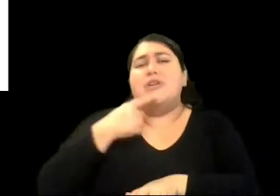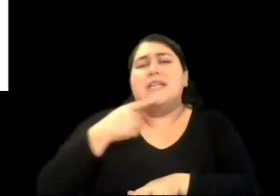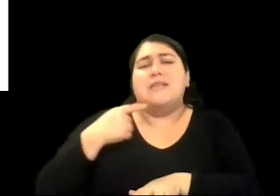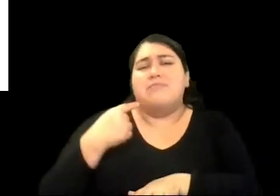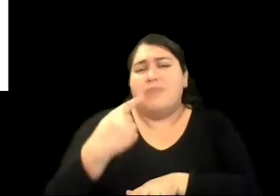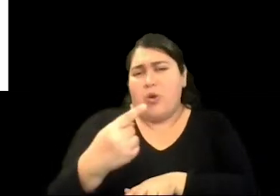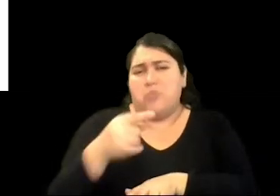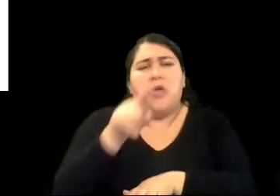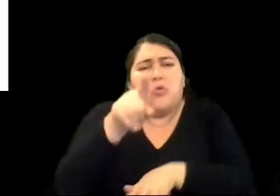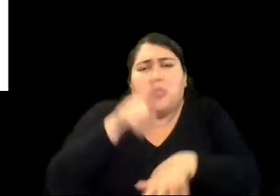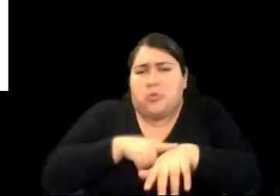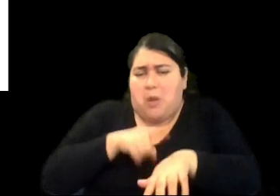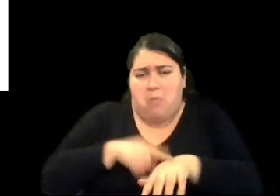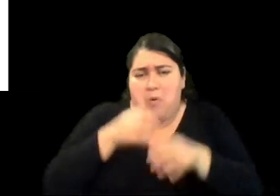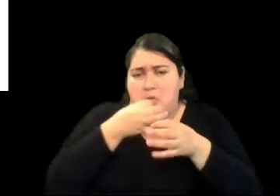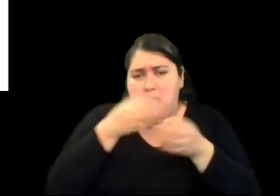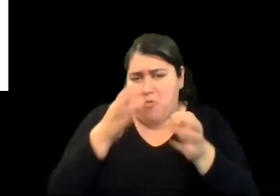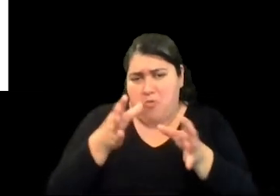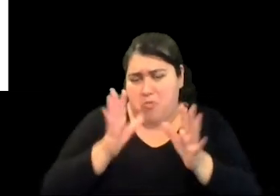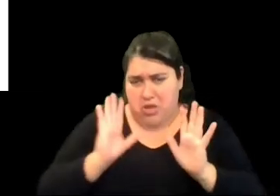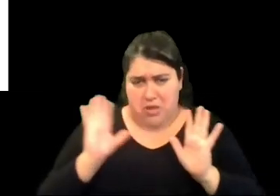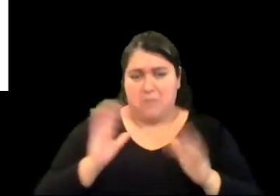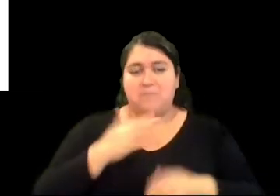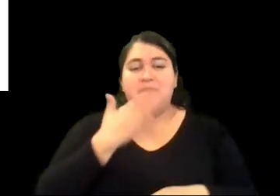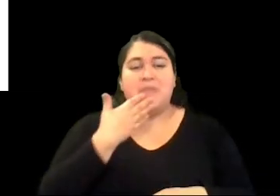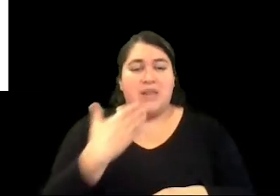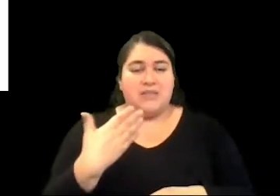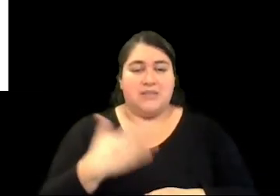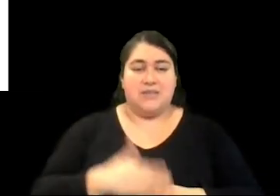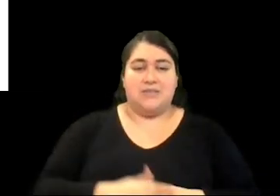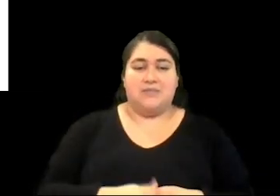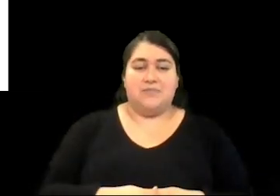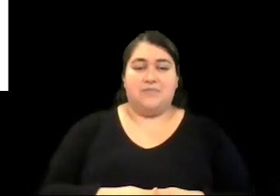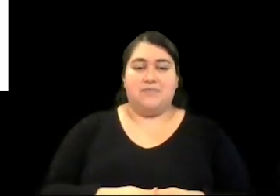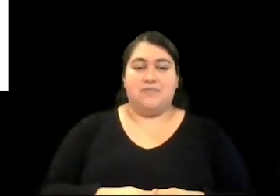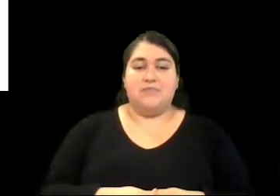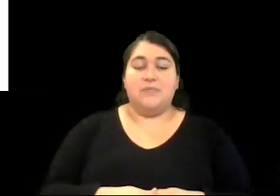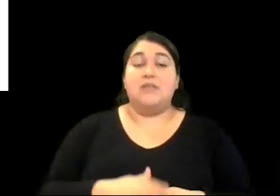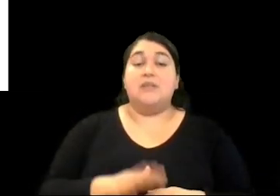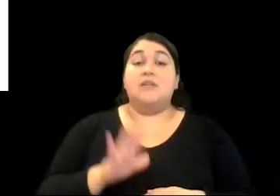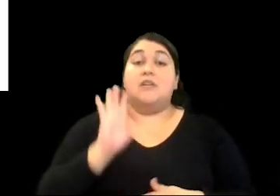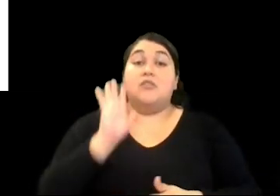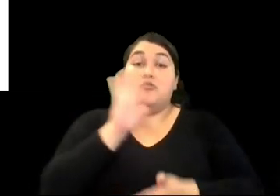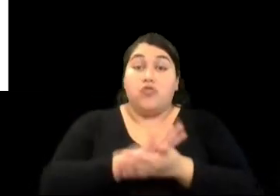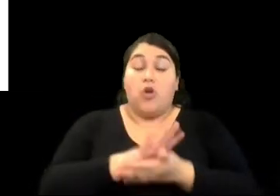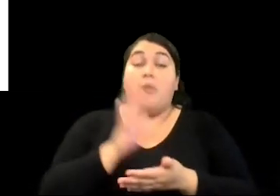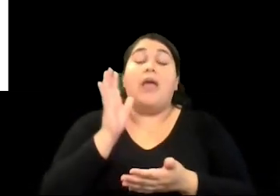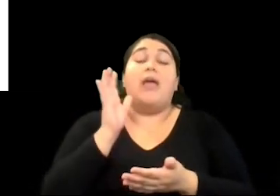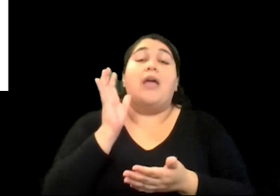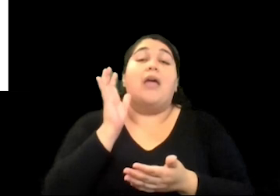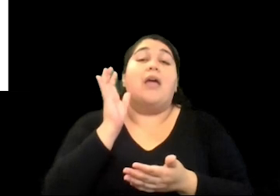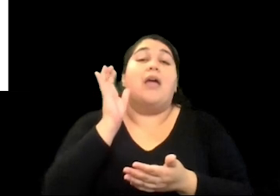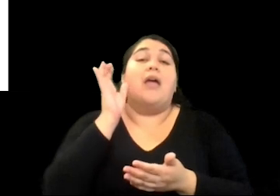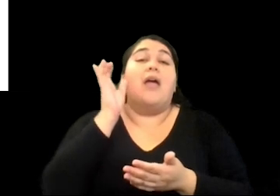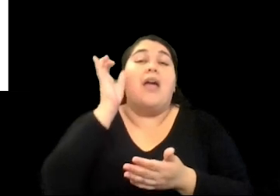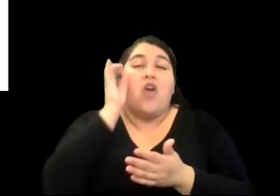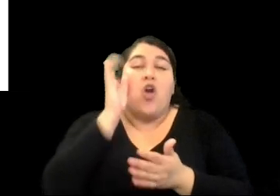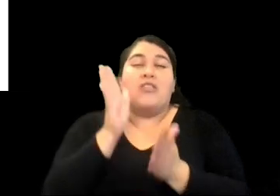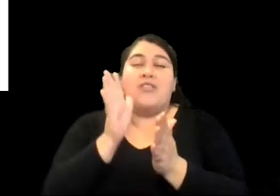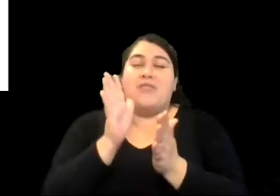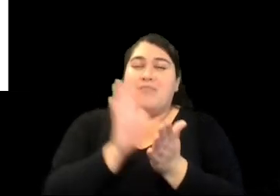problema. Bueno, gracias. Estoy con lo de condonación de multas que todavía me quedé y sigo